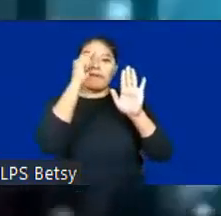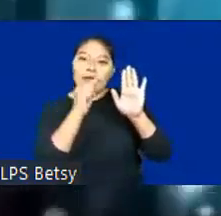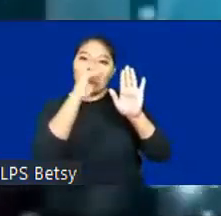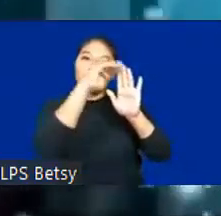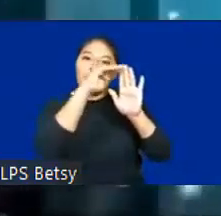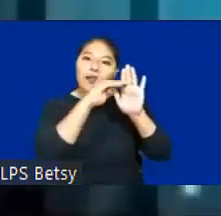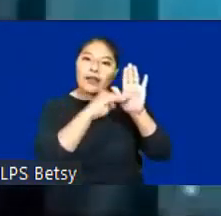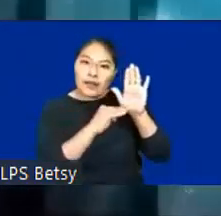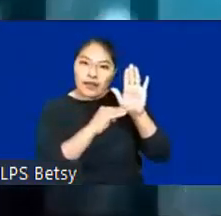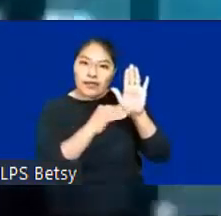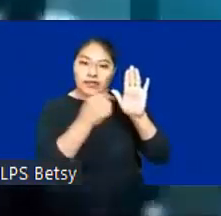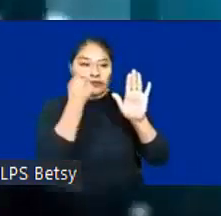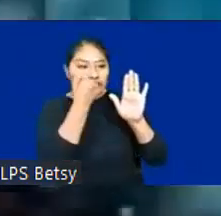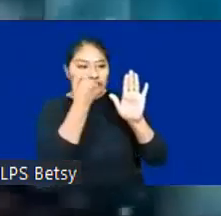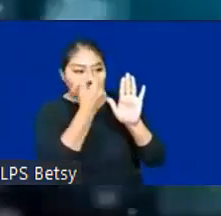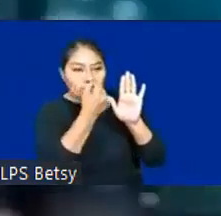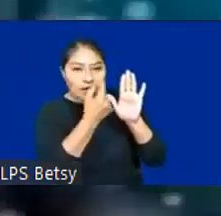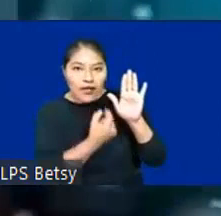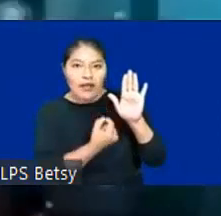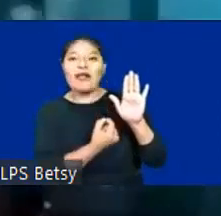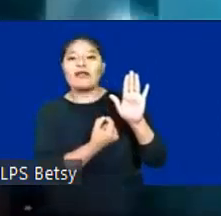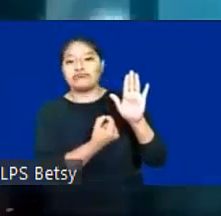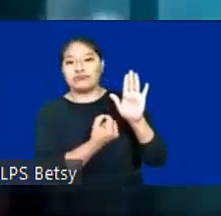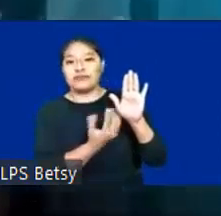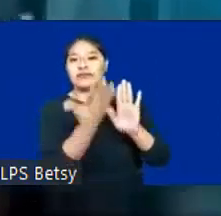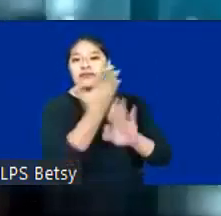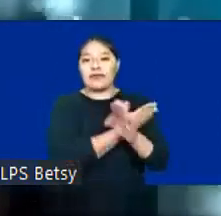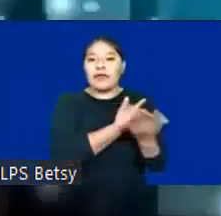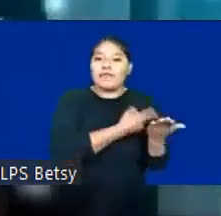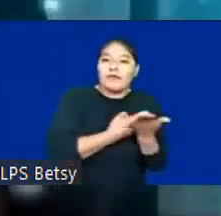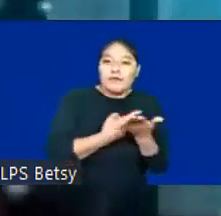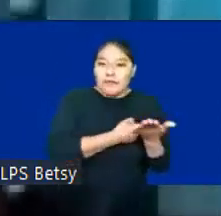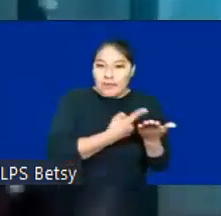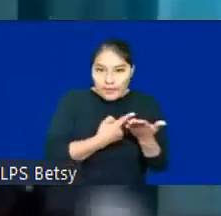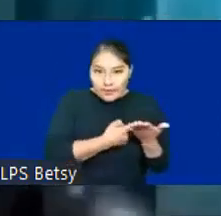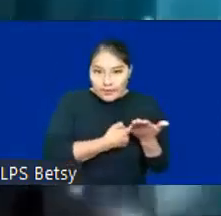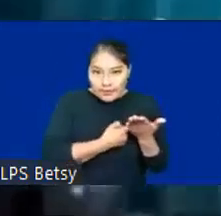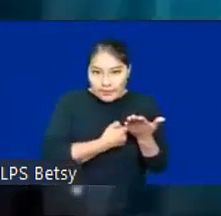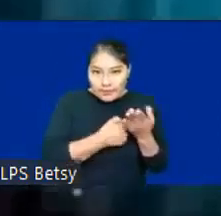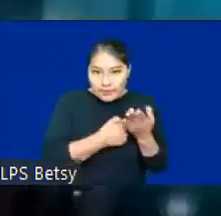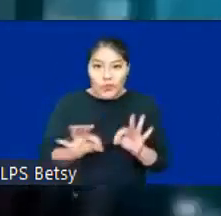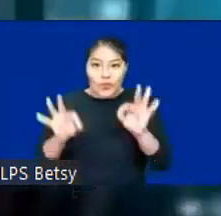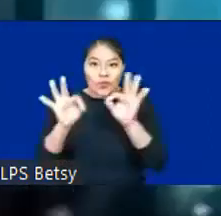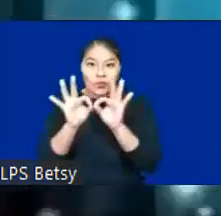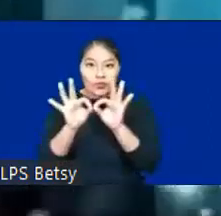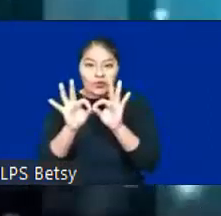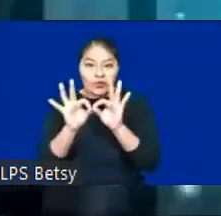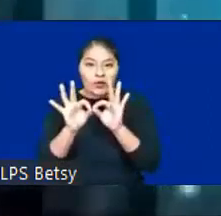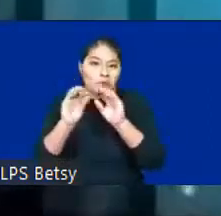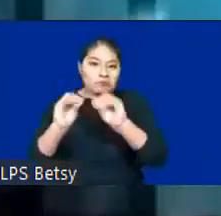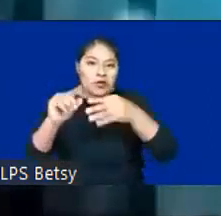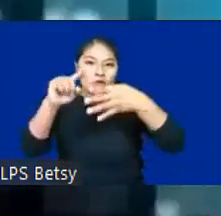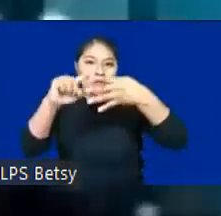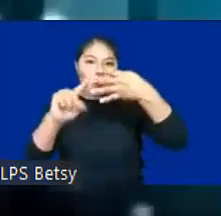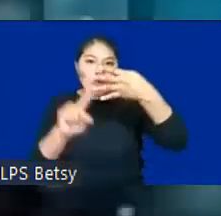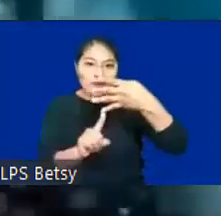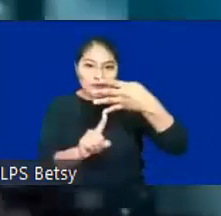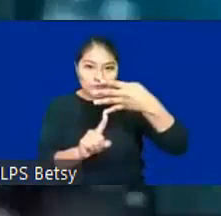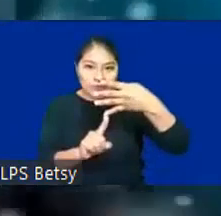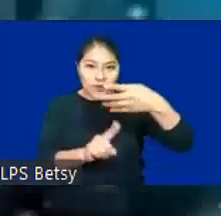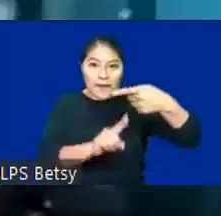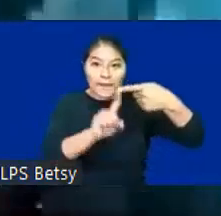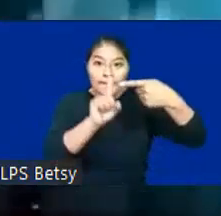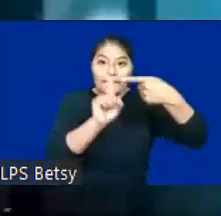Para ello han establecido 4 aspectos importantes. En principio hay que desarrollar lo que se denomina el enfoque estratégico de la